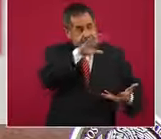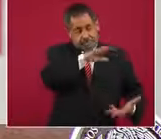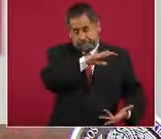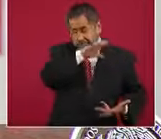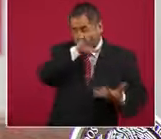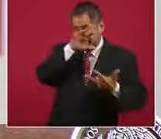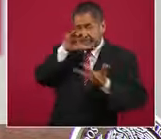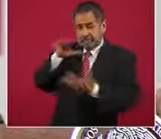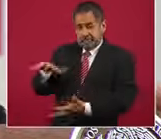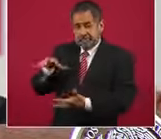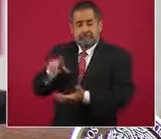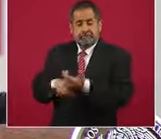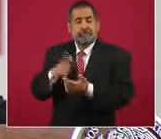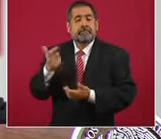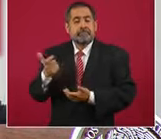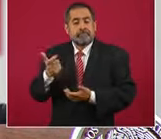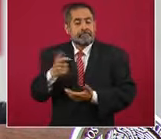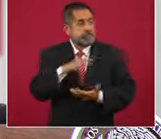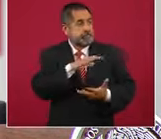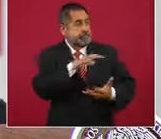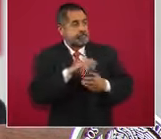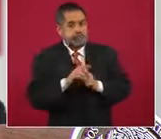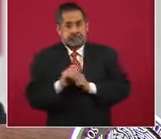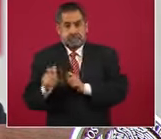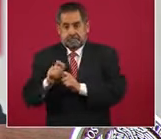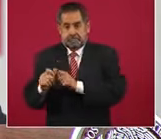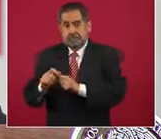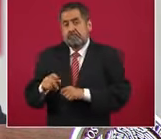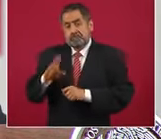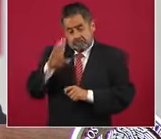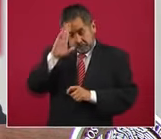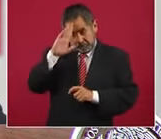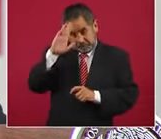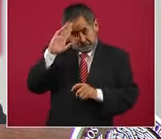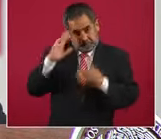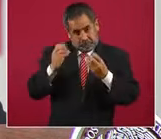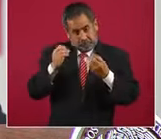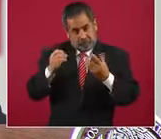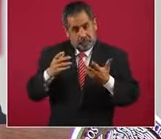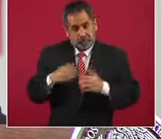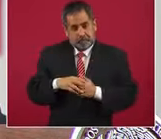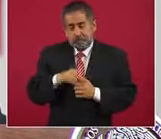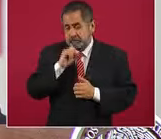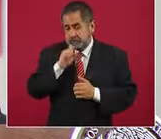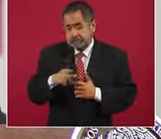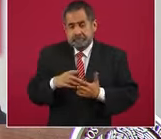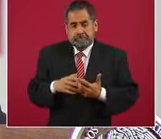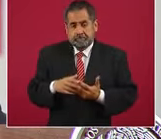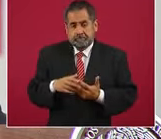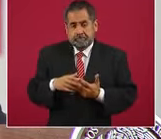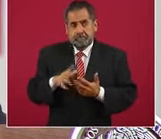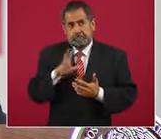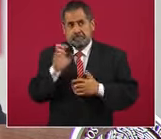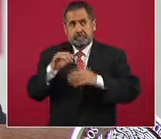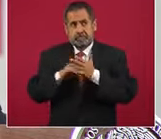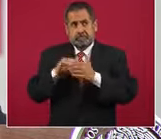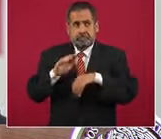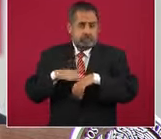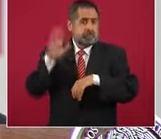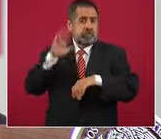pues estamos hablando de otra cantidad igual o superior,